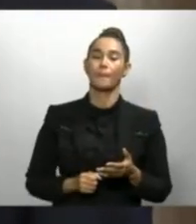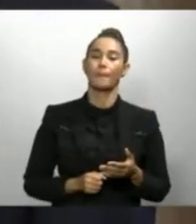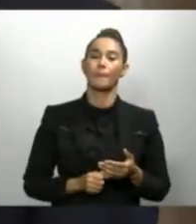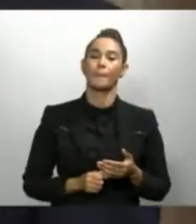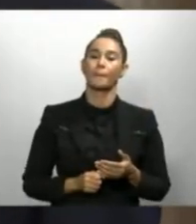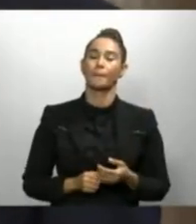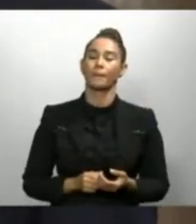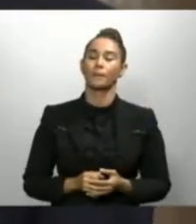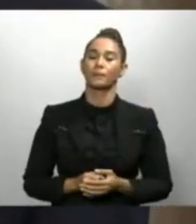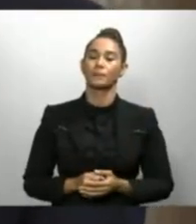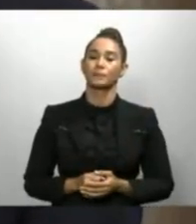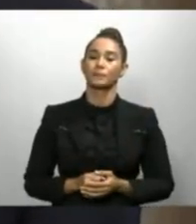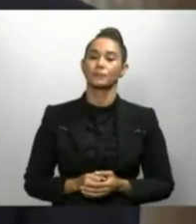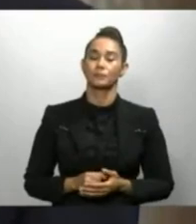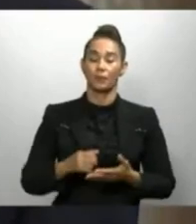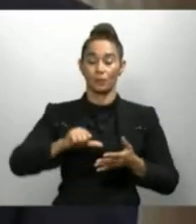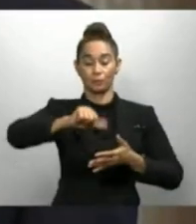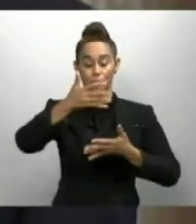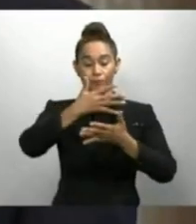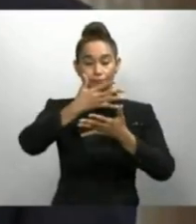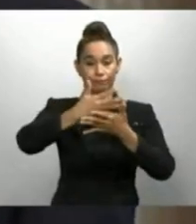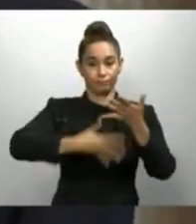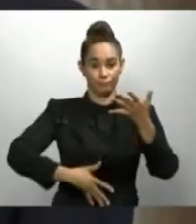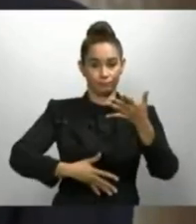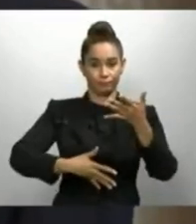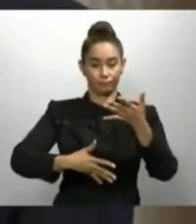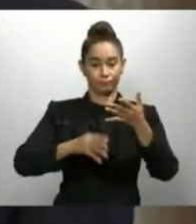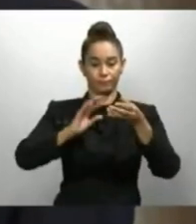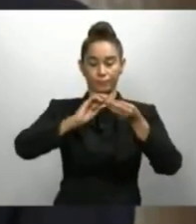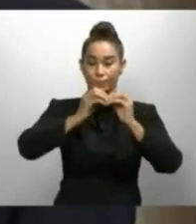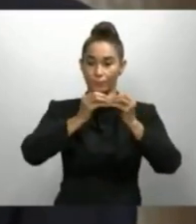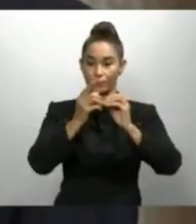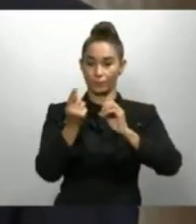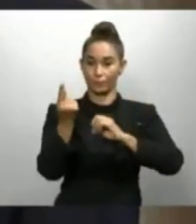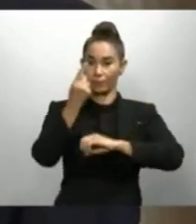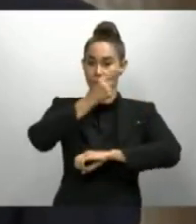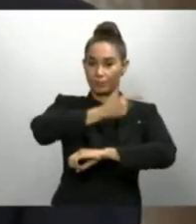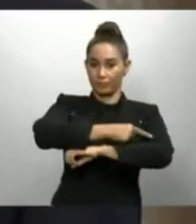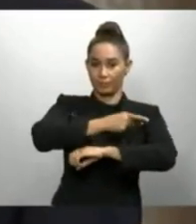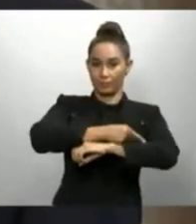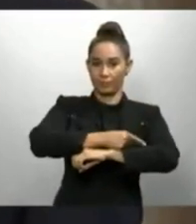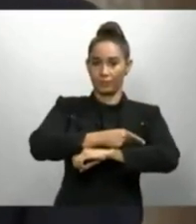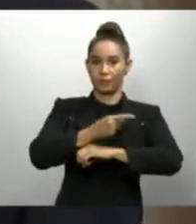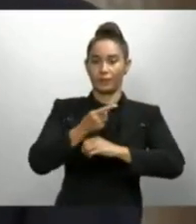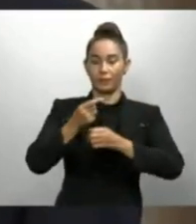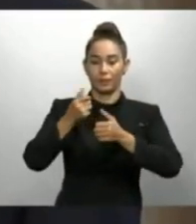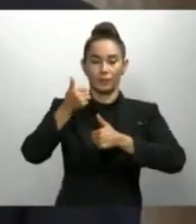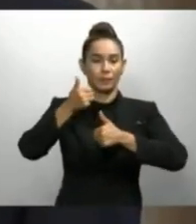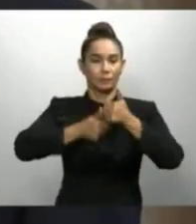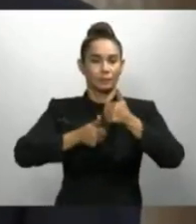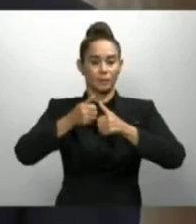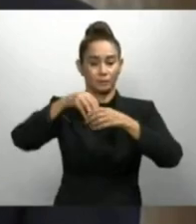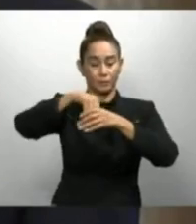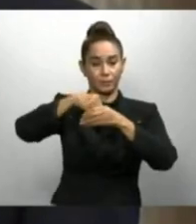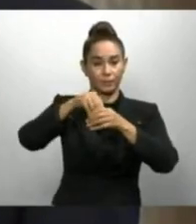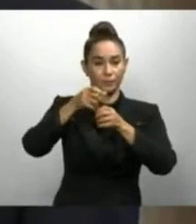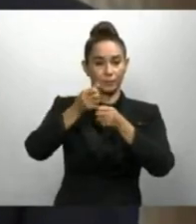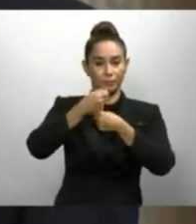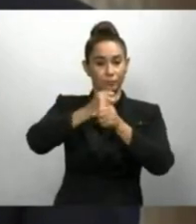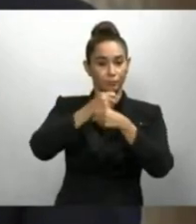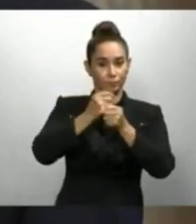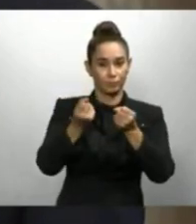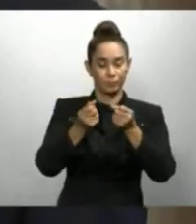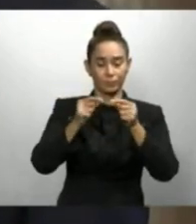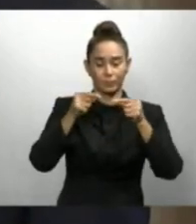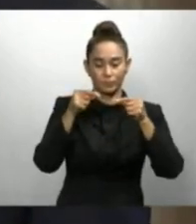siguientes detalles de los egresos, fecha, cantidad, tipo de precursor y número de serie cuando